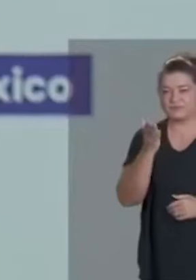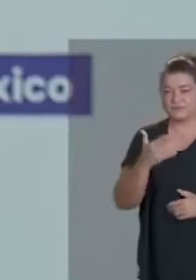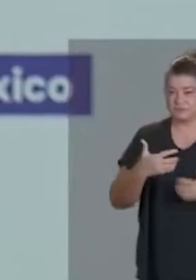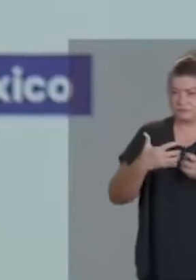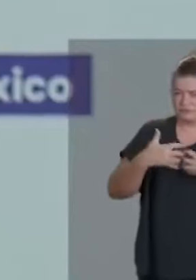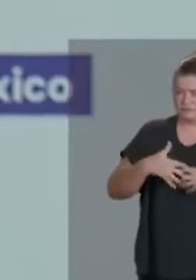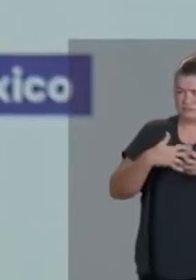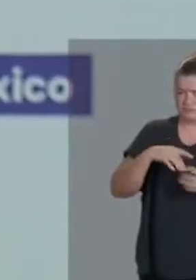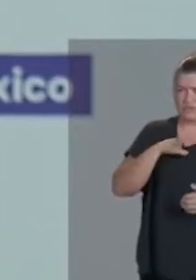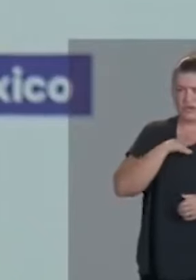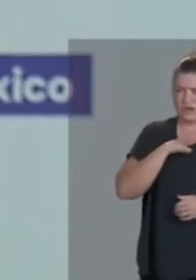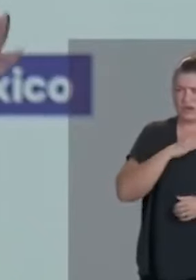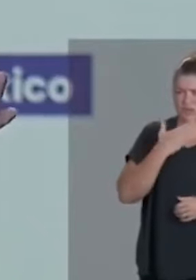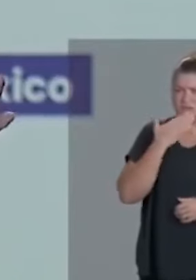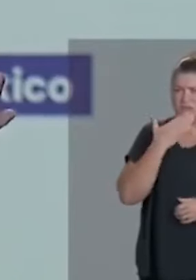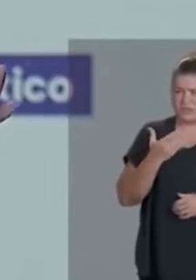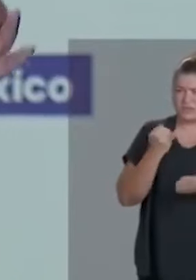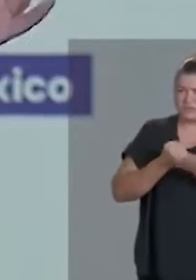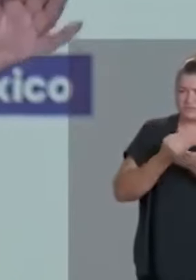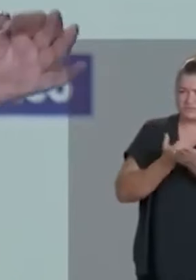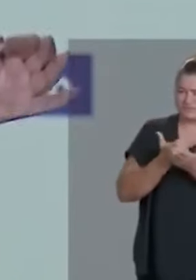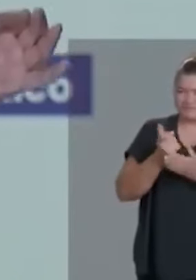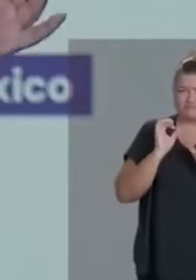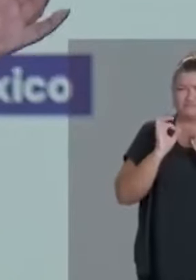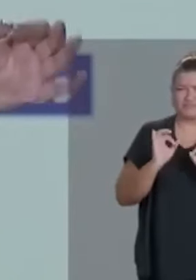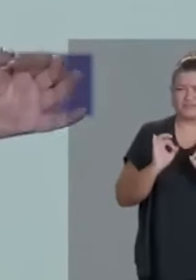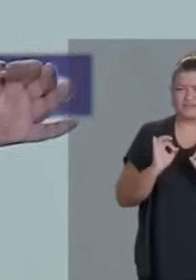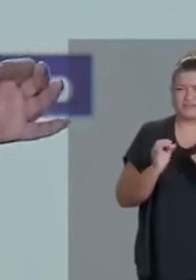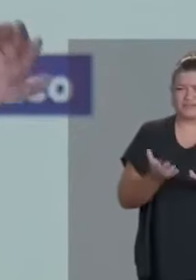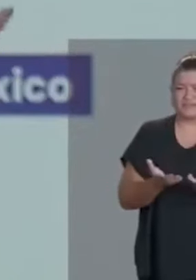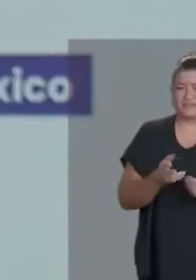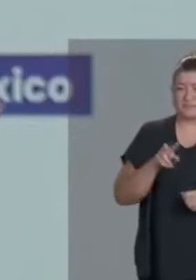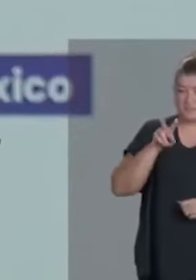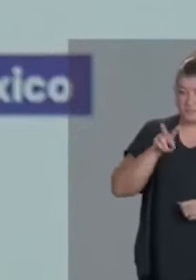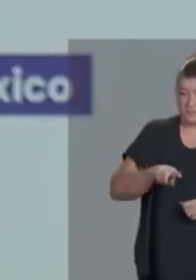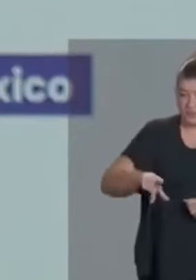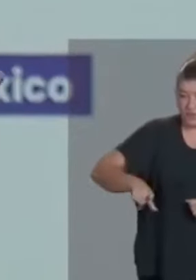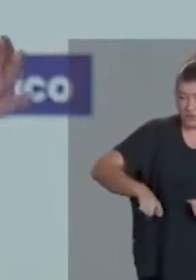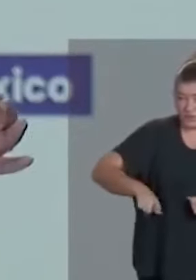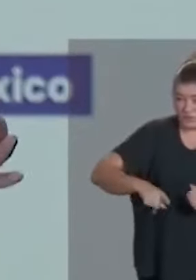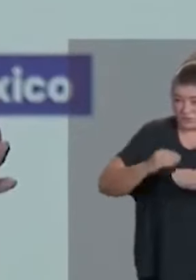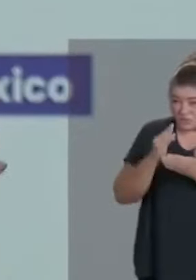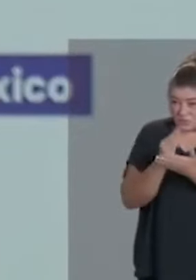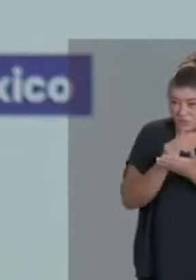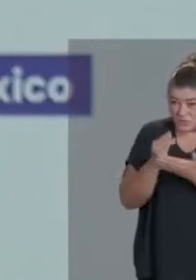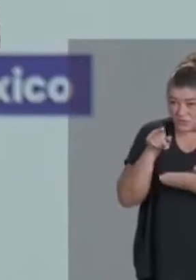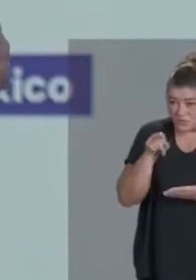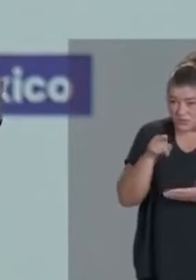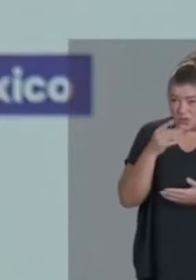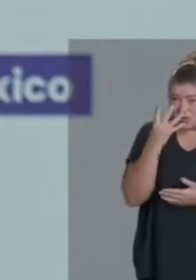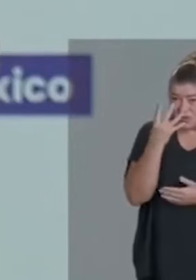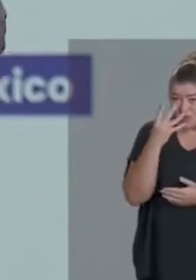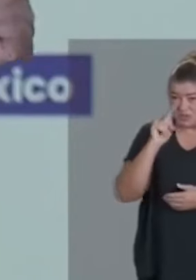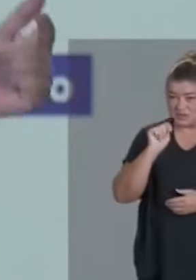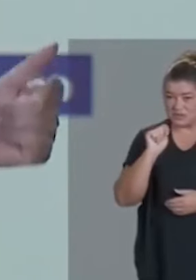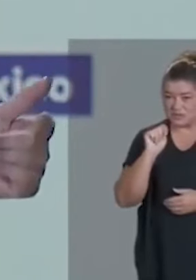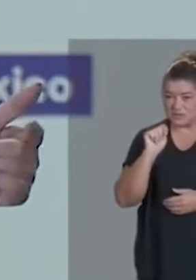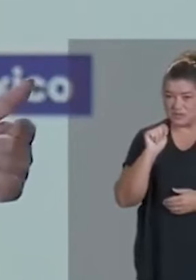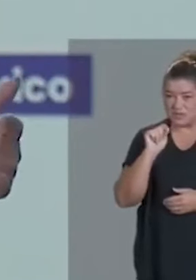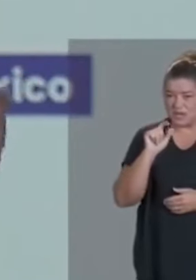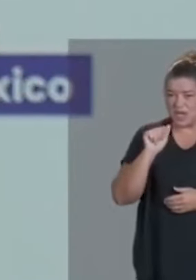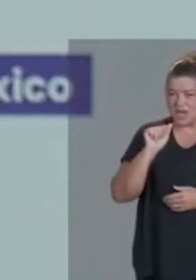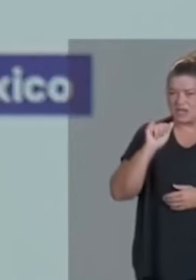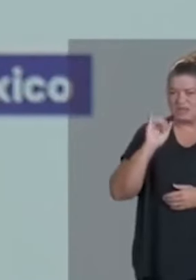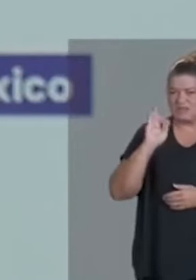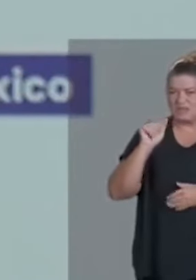las cosas es que obtuve más contratos con el gobierno de Morena, ahora de la 4T, en el AIFA, en